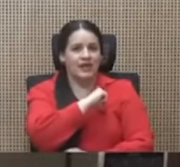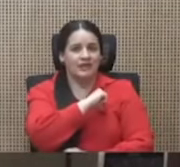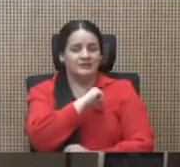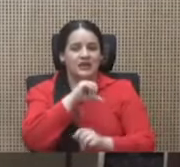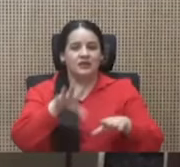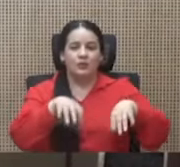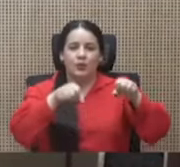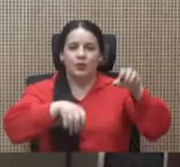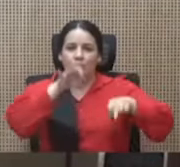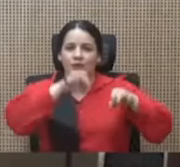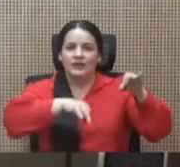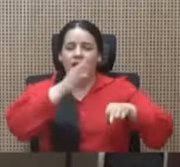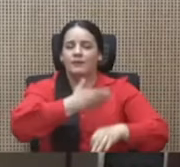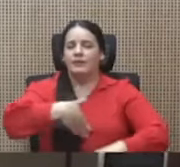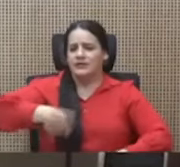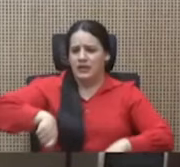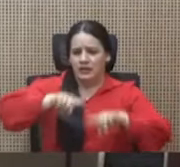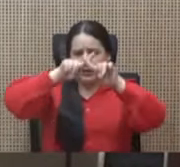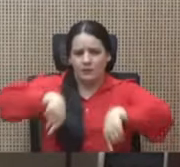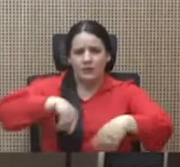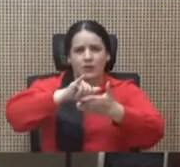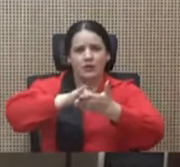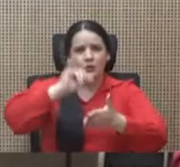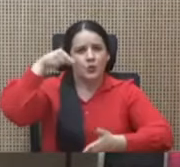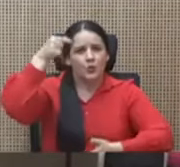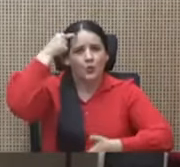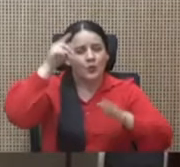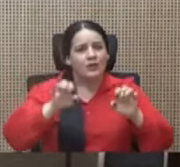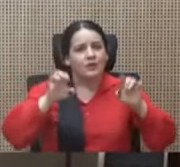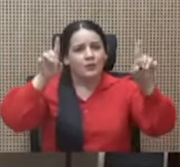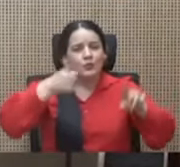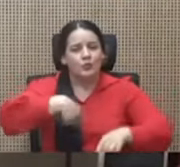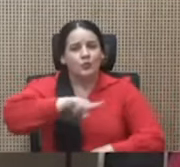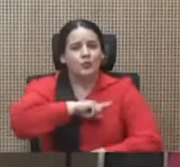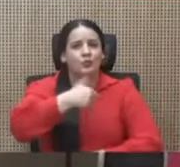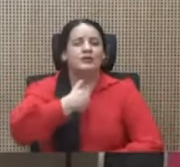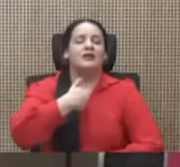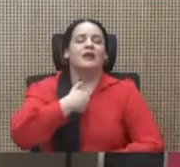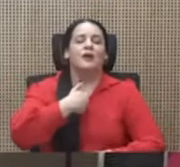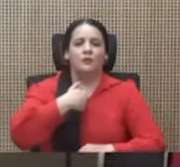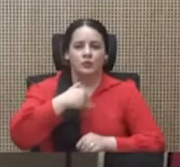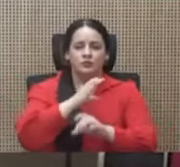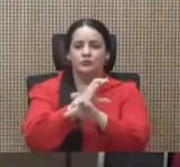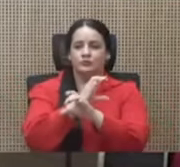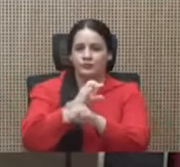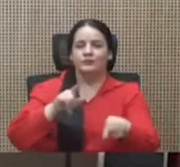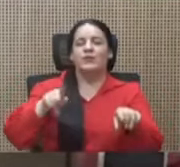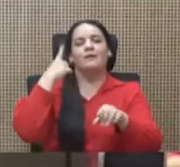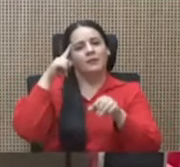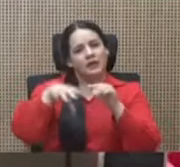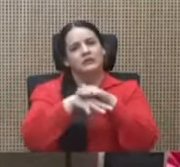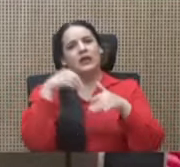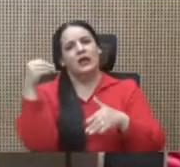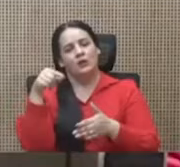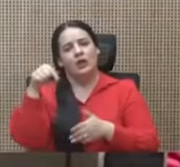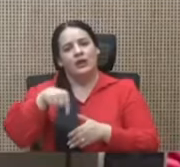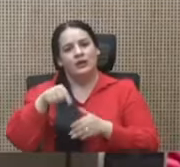república también va a erradicar esto del gobierno de la educación y en que nosotros tengamos la sensatez para sacarlo de la asamblea legislativa